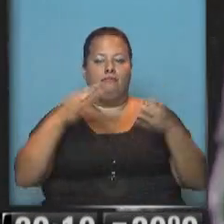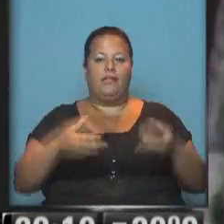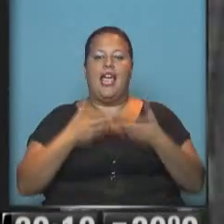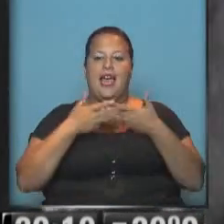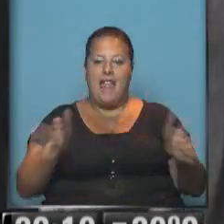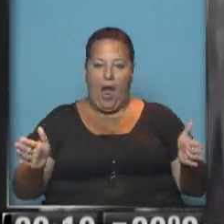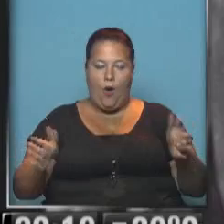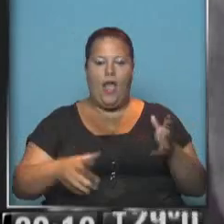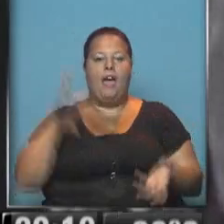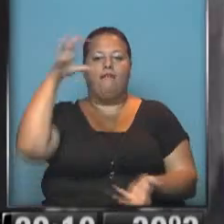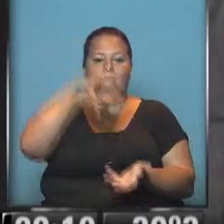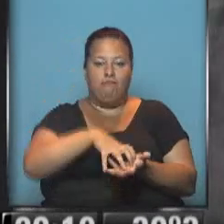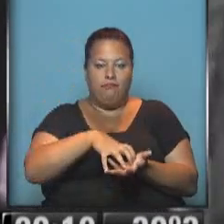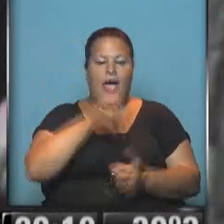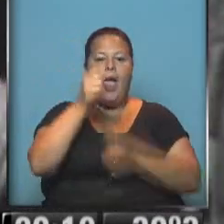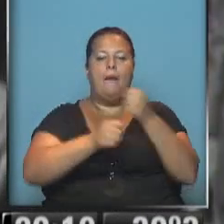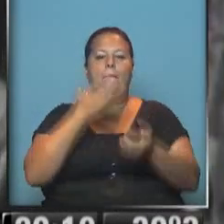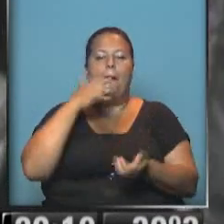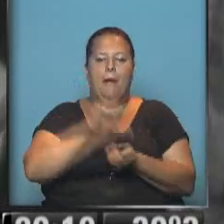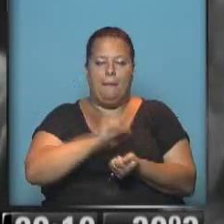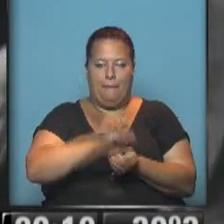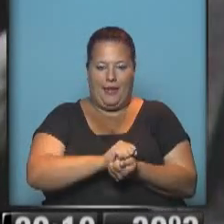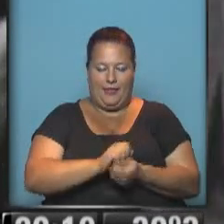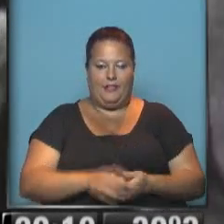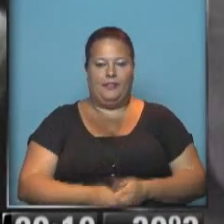inaugurada una planta de Papel Prensa.